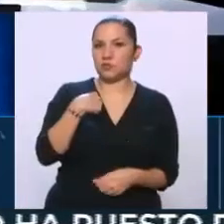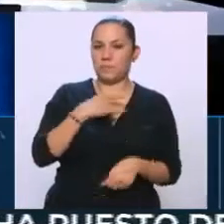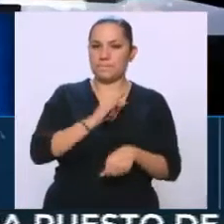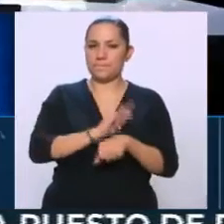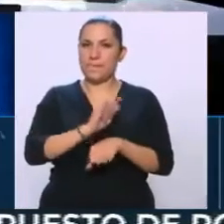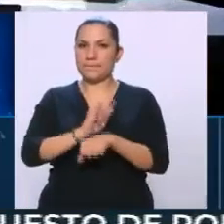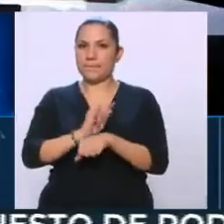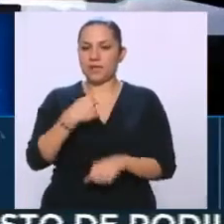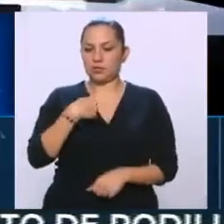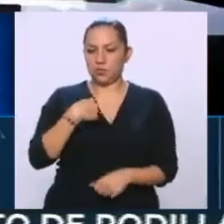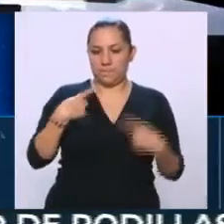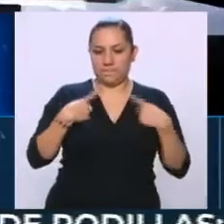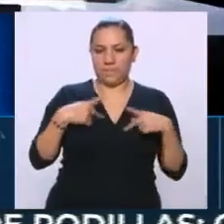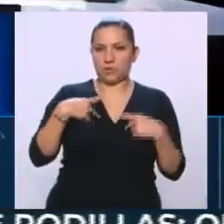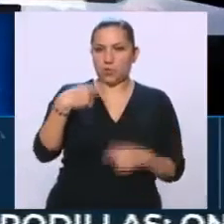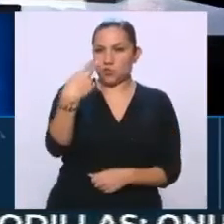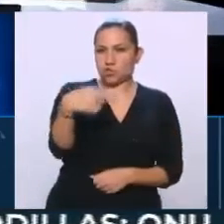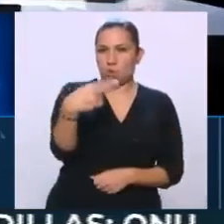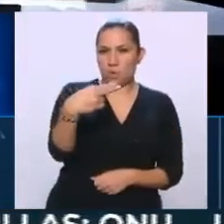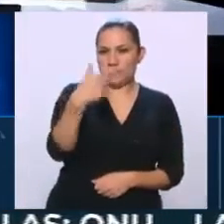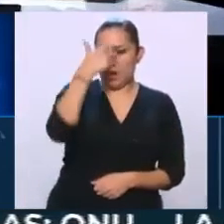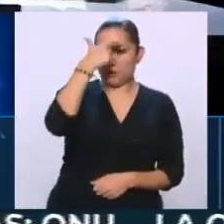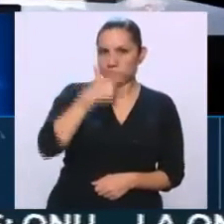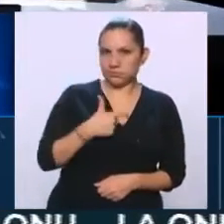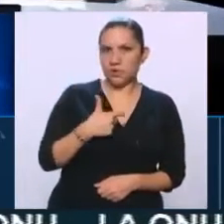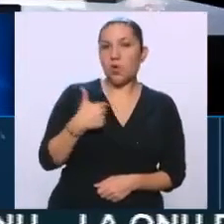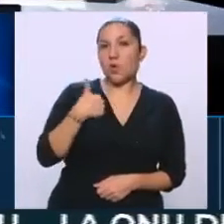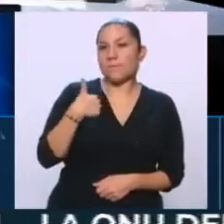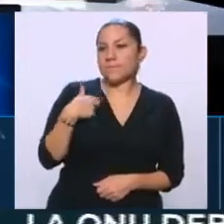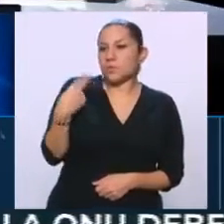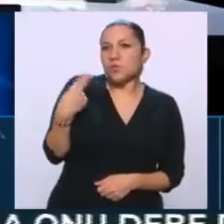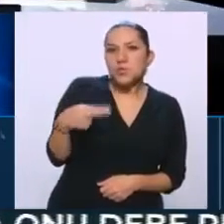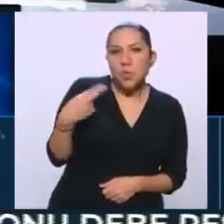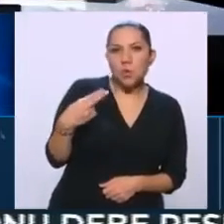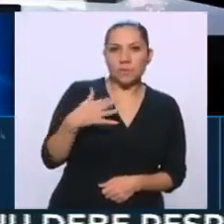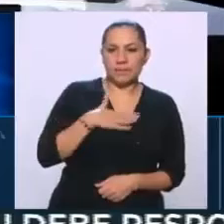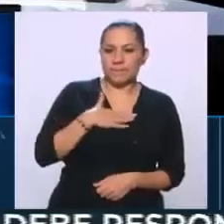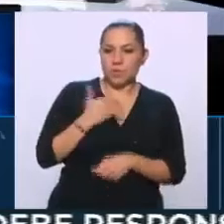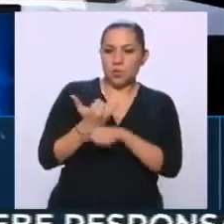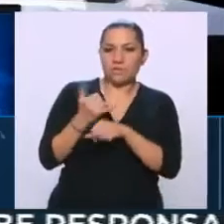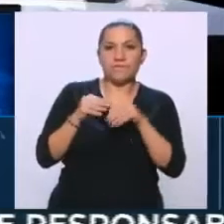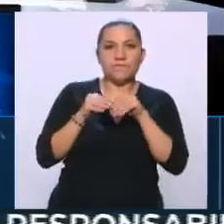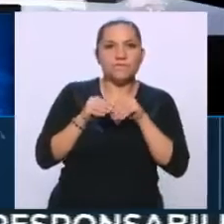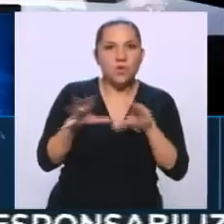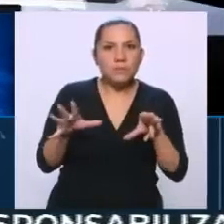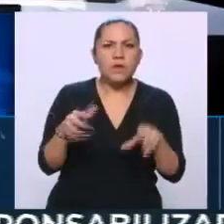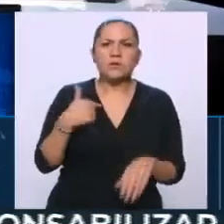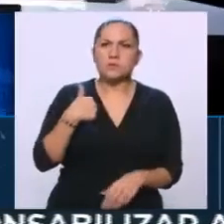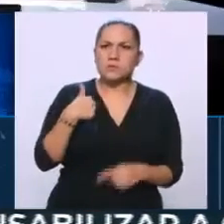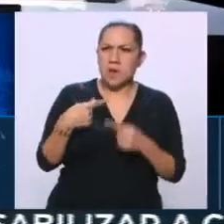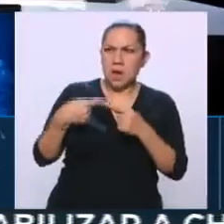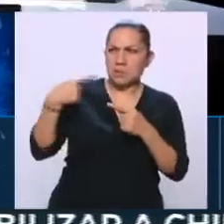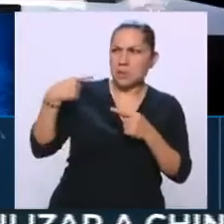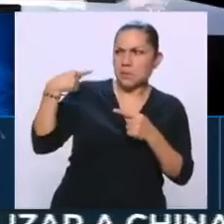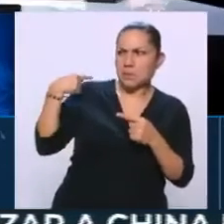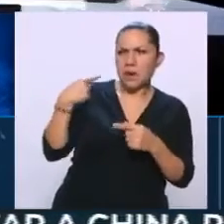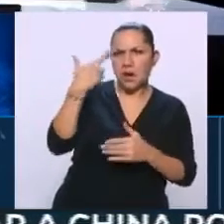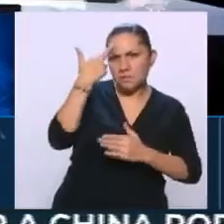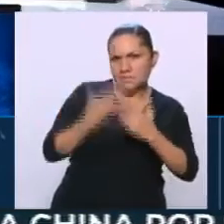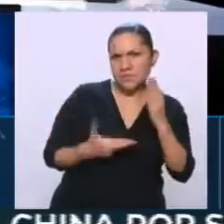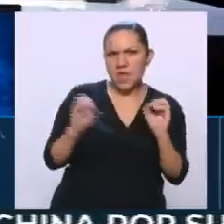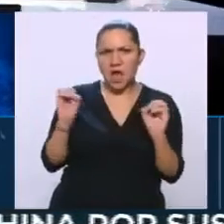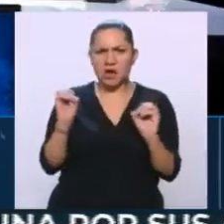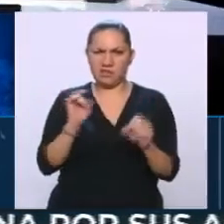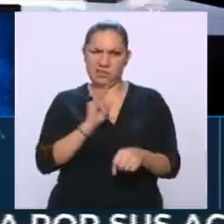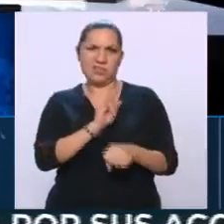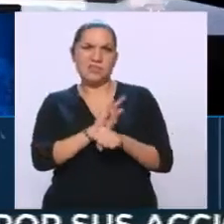robo de una identidad de personas que no tienen historial sobre ningún tipo de delitos. Y está también, ya lo mencionabas,